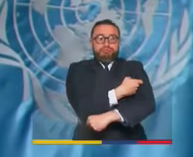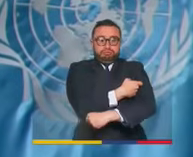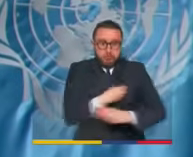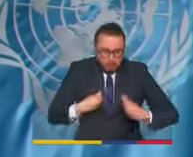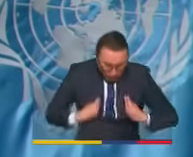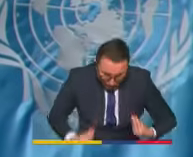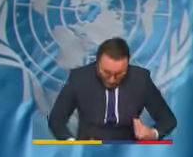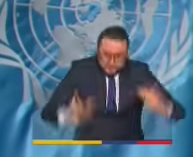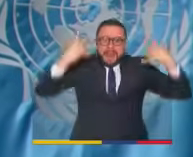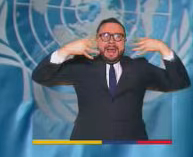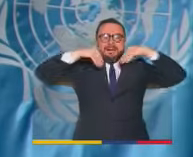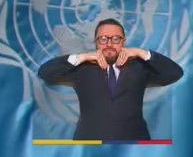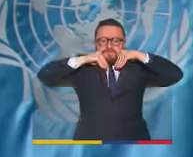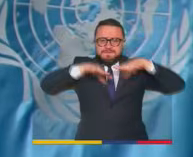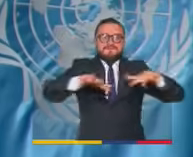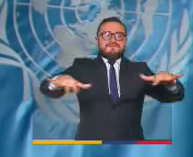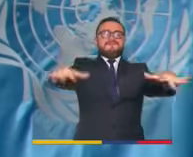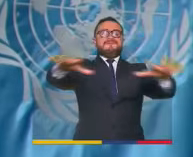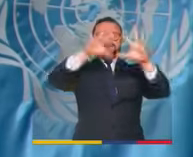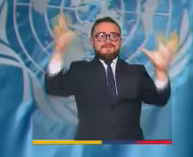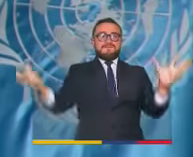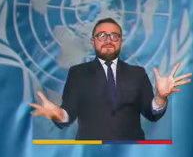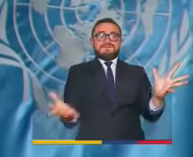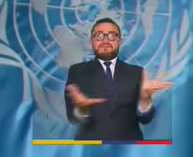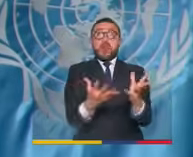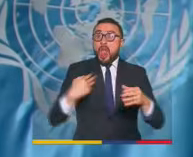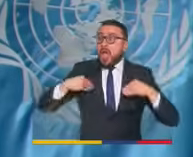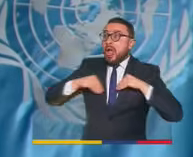recortarla. Pero parece que hoy